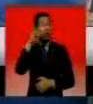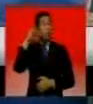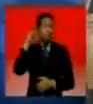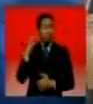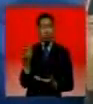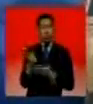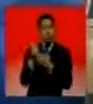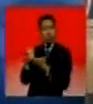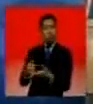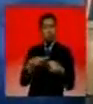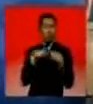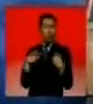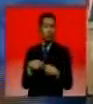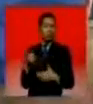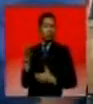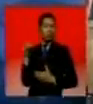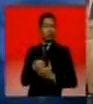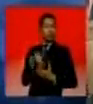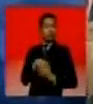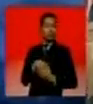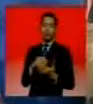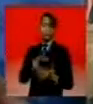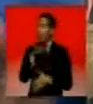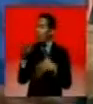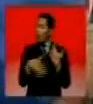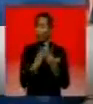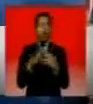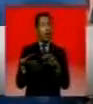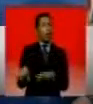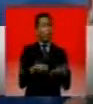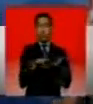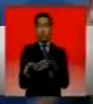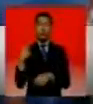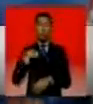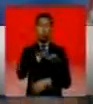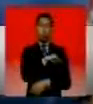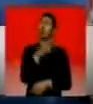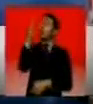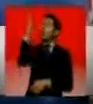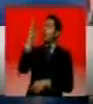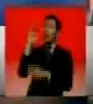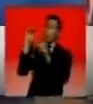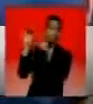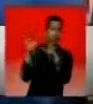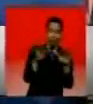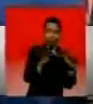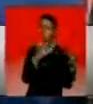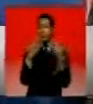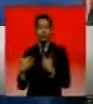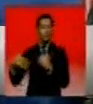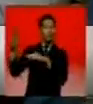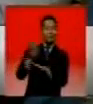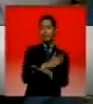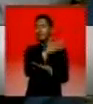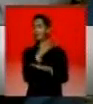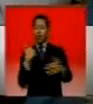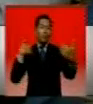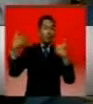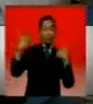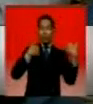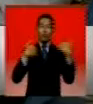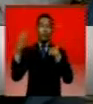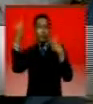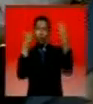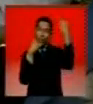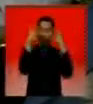va a quedar en el corazón, todo lo que se está haciendo, porque estamos hablándole de Dios a través de canciones, de mimo, de teatro. Desde el